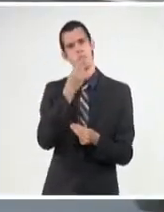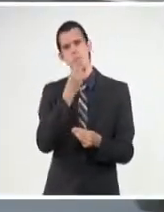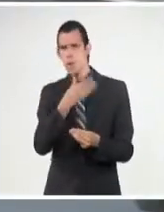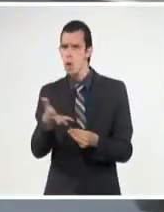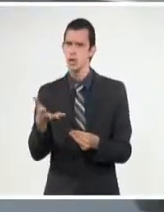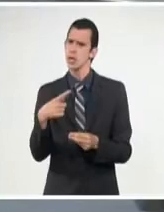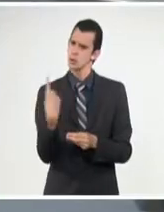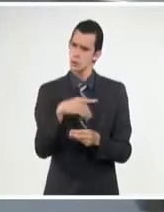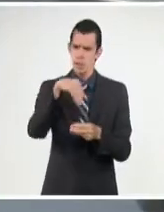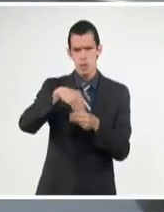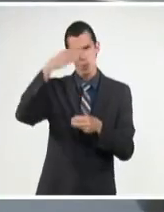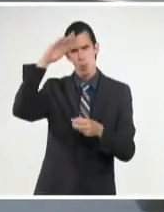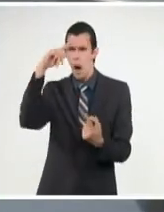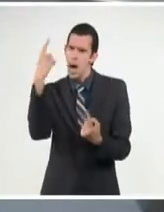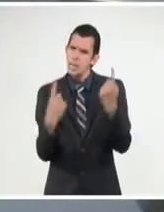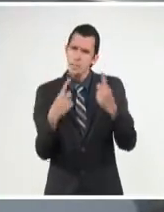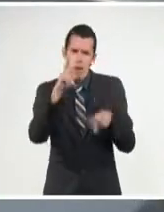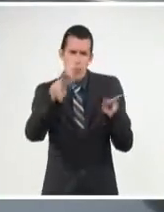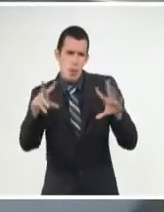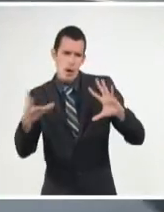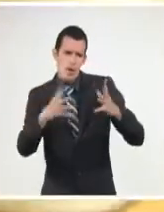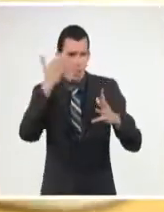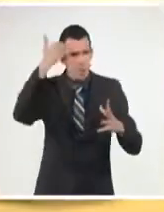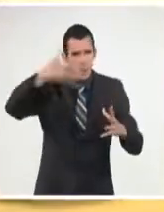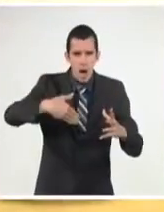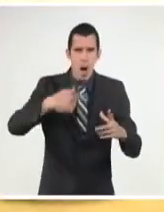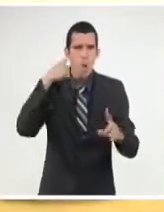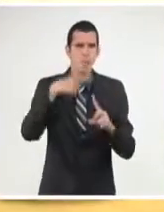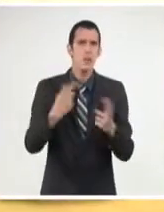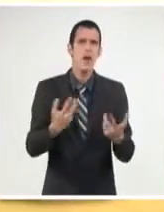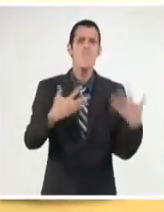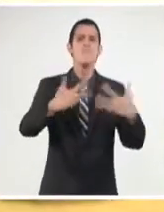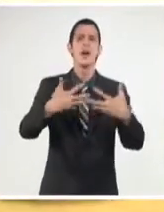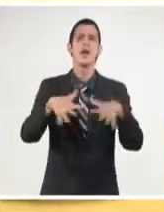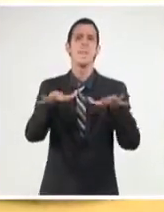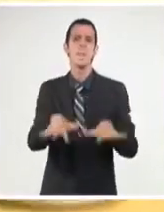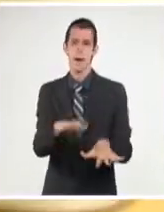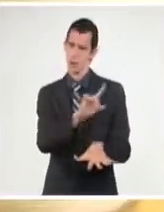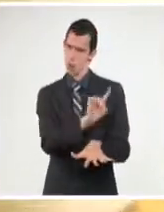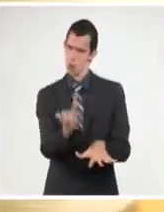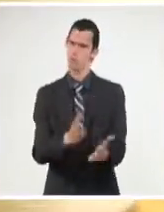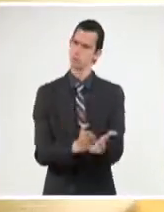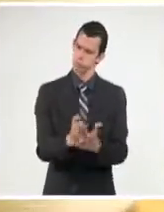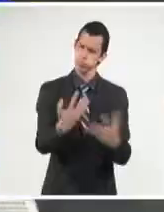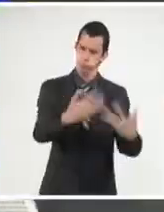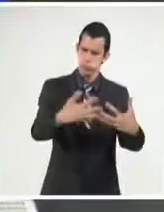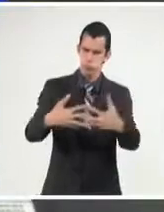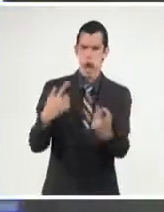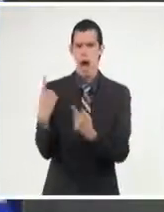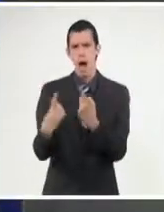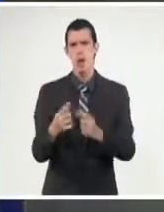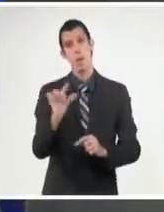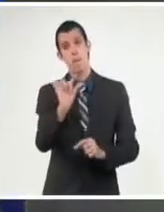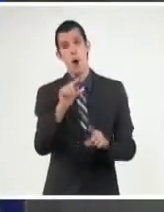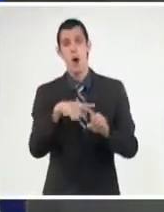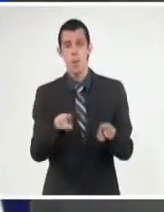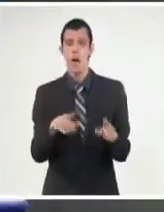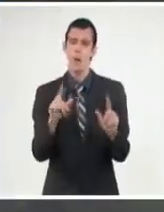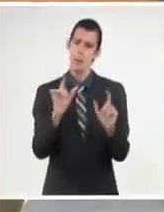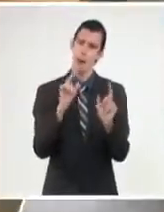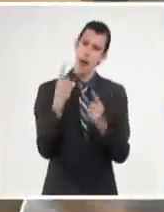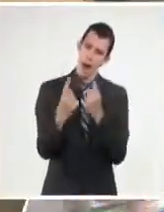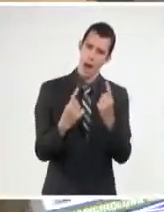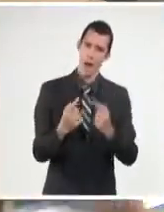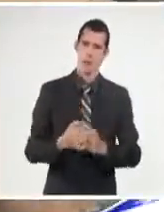una constante en las empresas del sector biofarmacéutico. Una situación que se agrava con la persecución sobre transacciones y